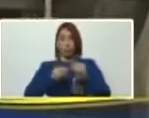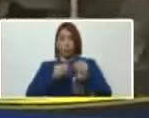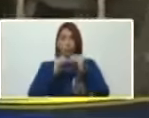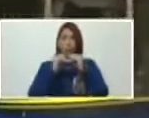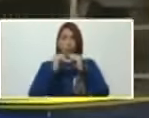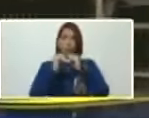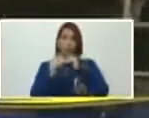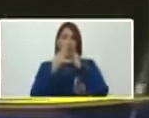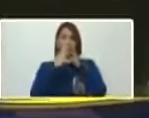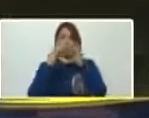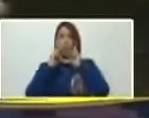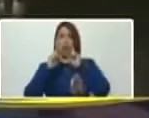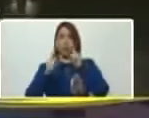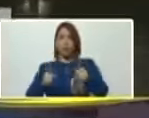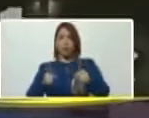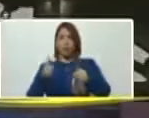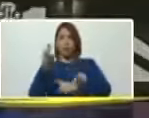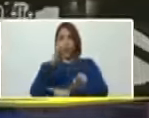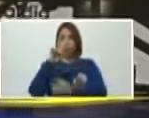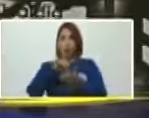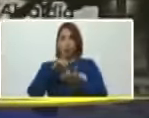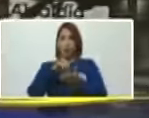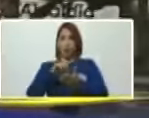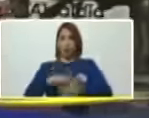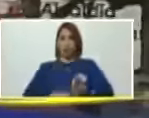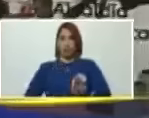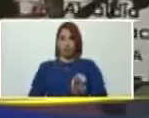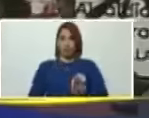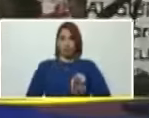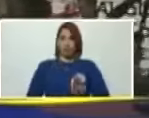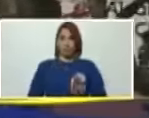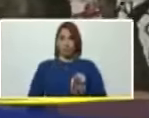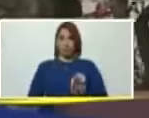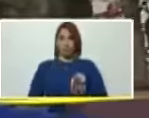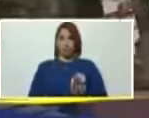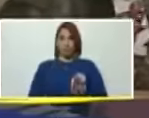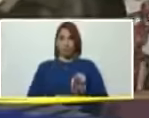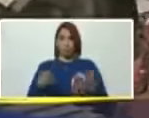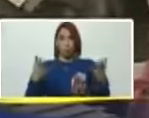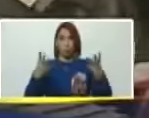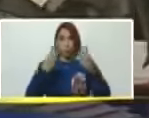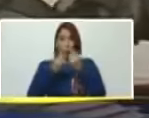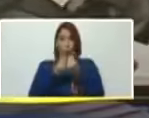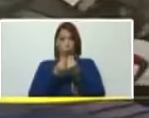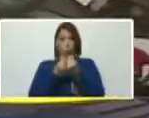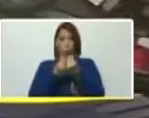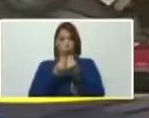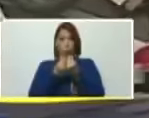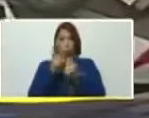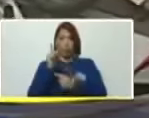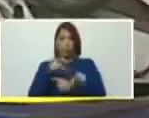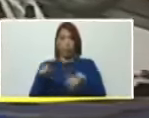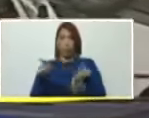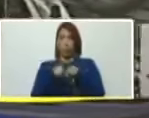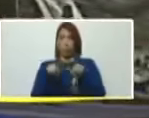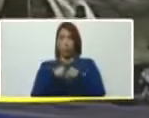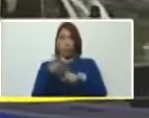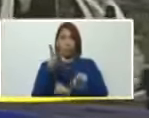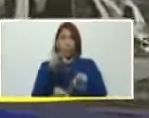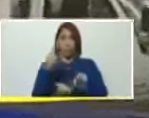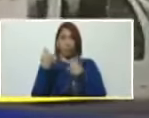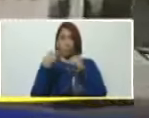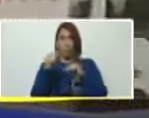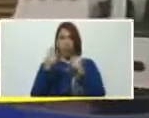las avenidas de Caracas, mi comandante. Así que aquí estamos juntos, como estuvimos en la segunda fase, y ahora